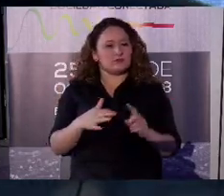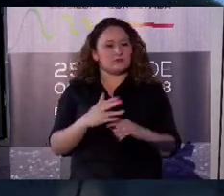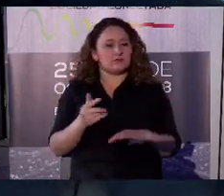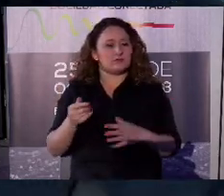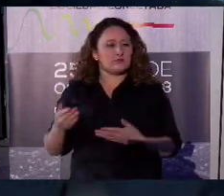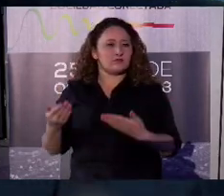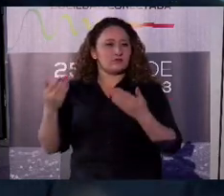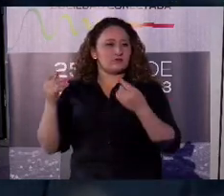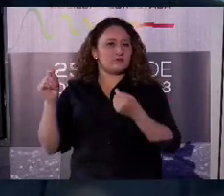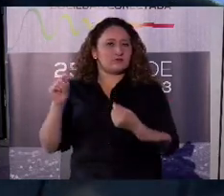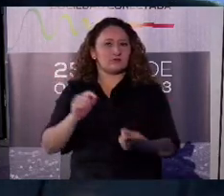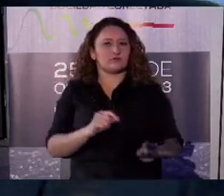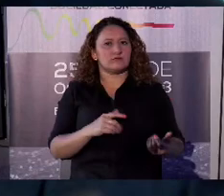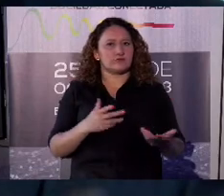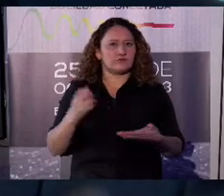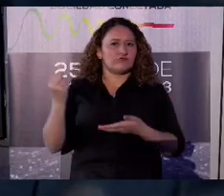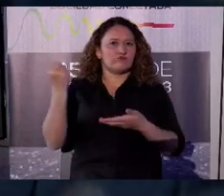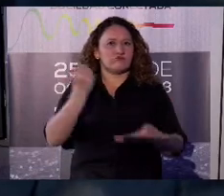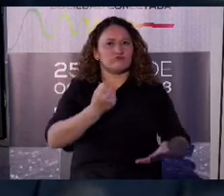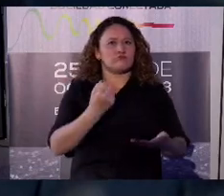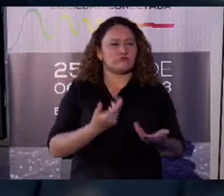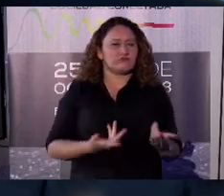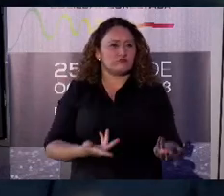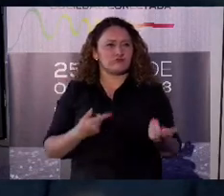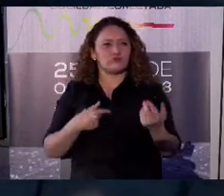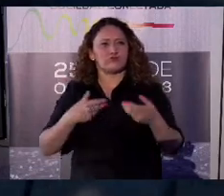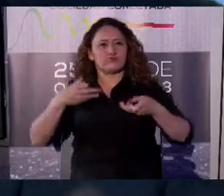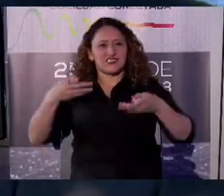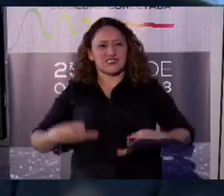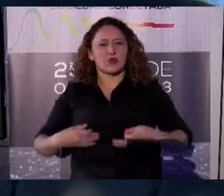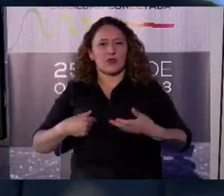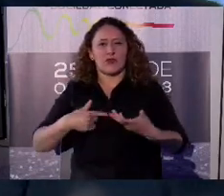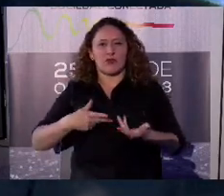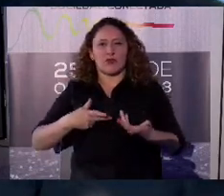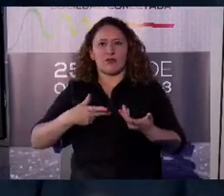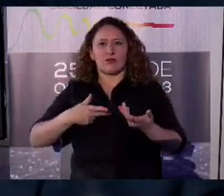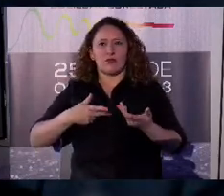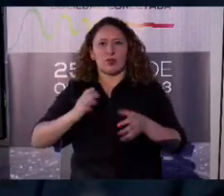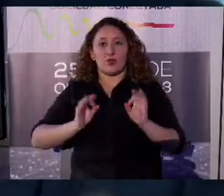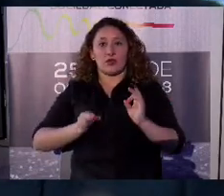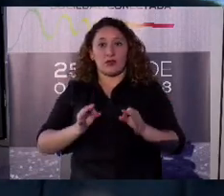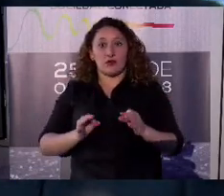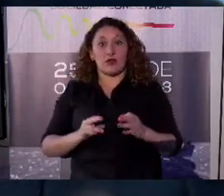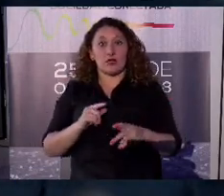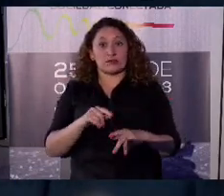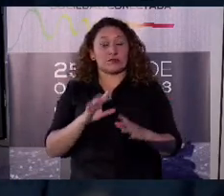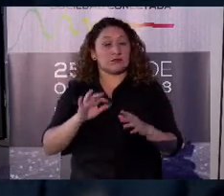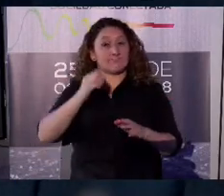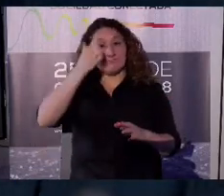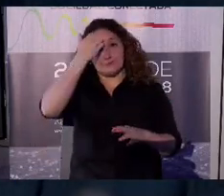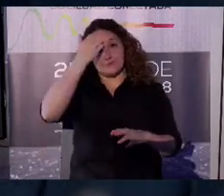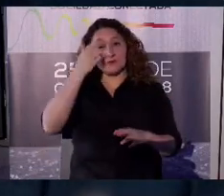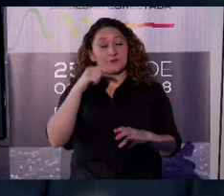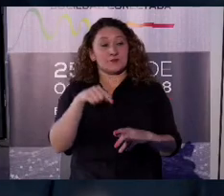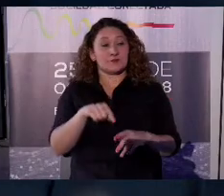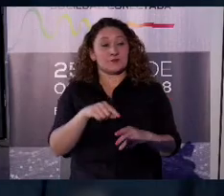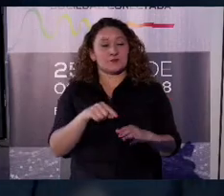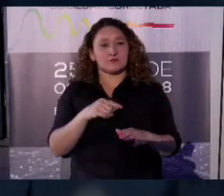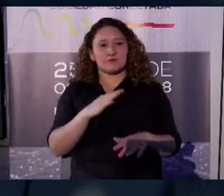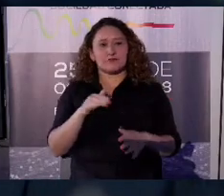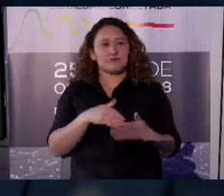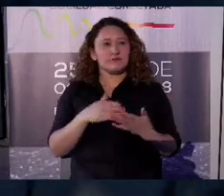inversiones es la certidumbre, es la certeza, es la seguridad jurídica. Esto es un aspecto central. Las inversiones las